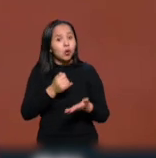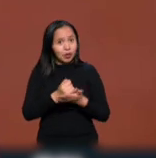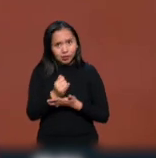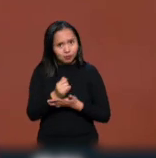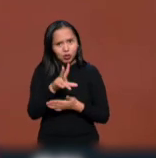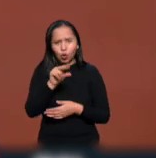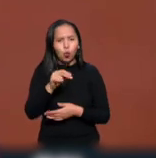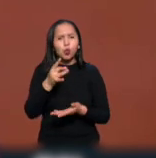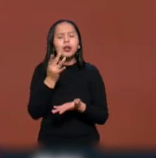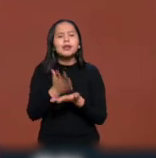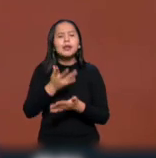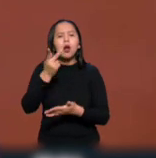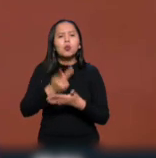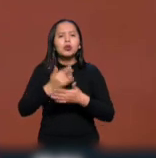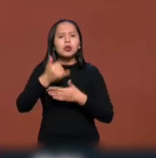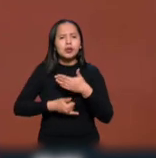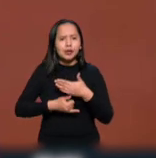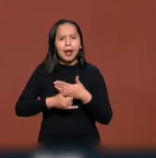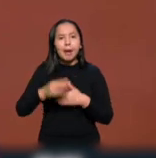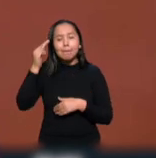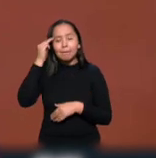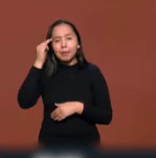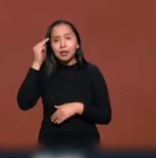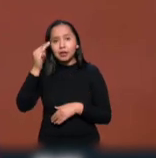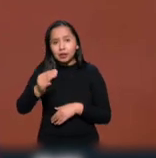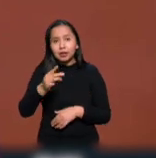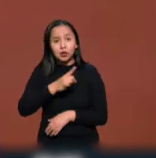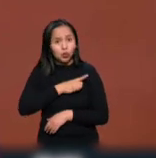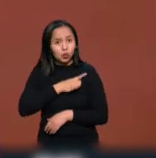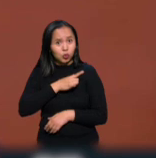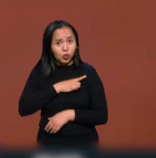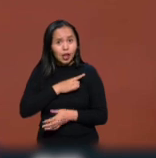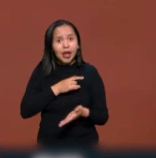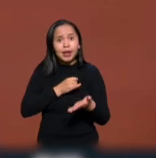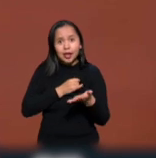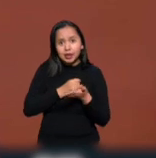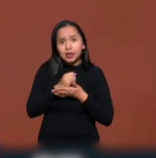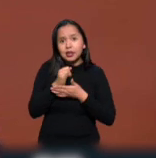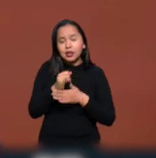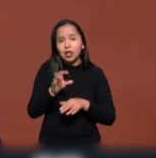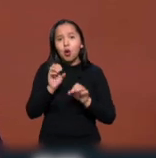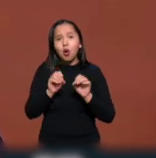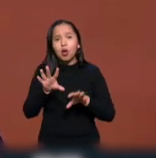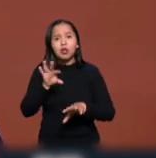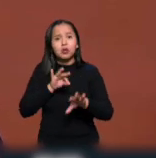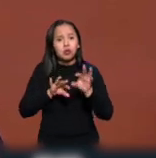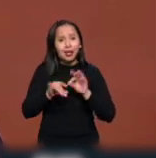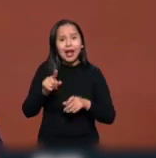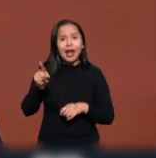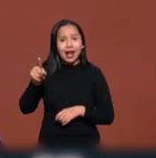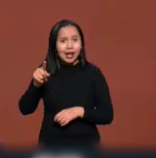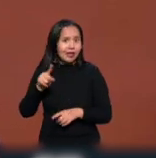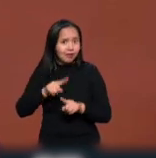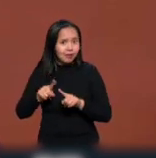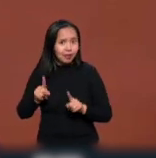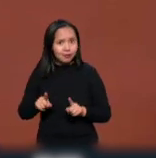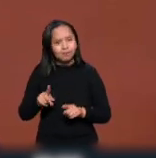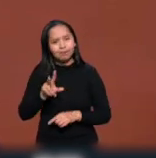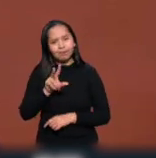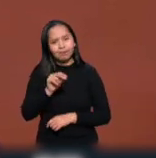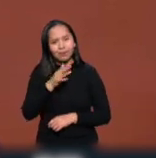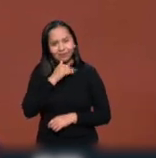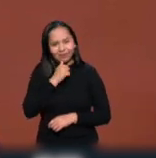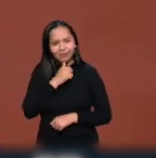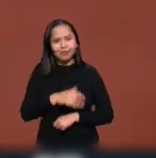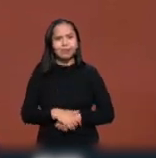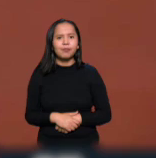solo un proyecto. Ningún ministro por sí solo ha pretendido detener el trabajo de los legisladores.